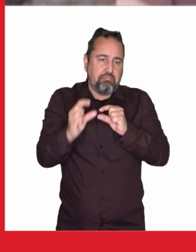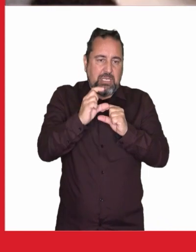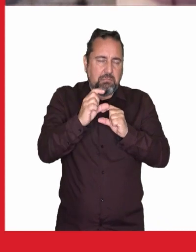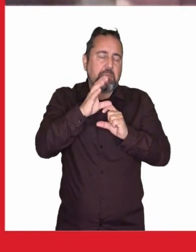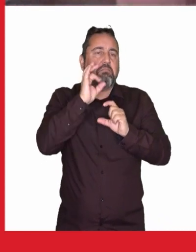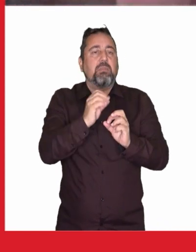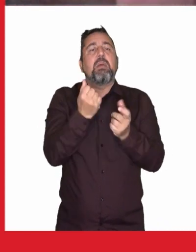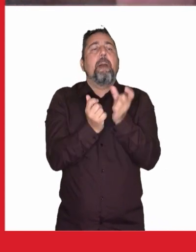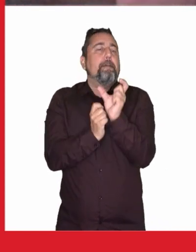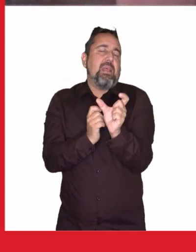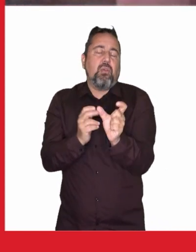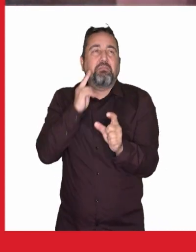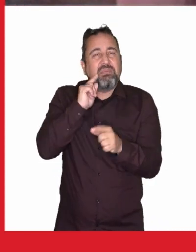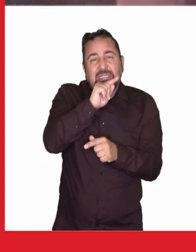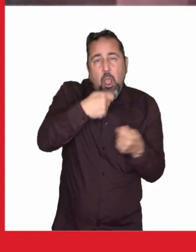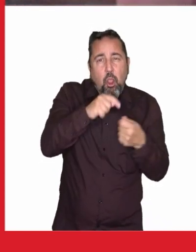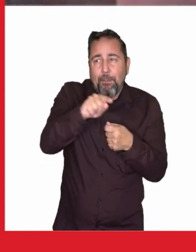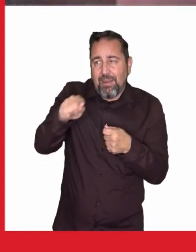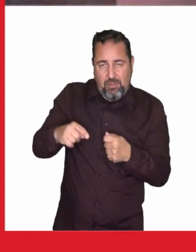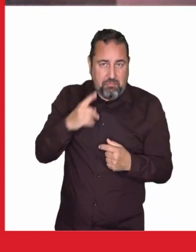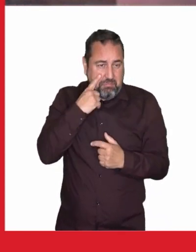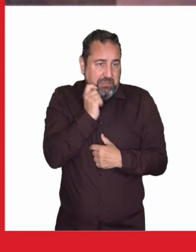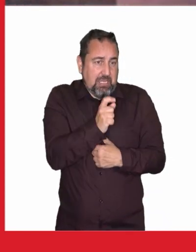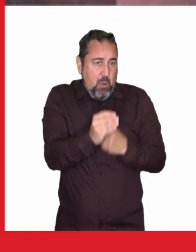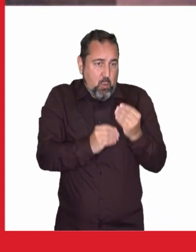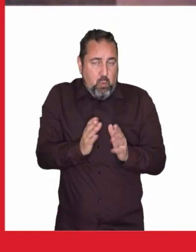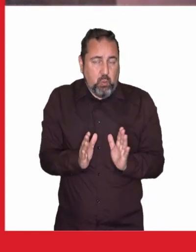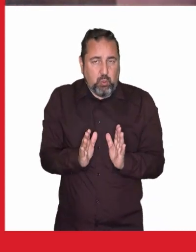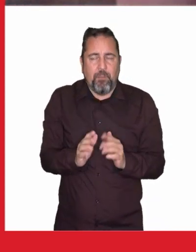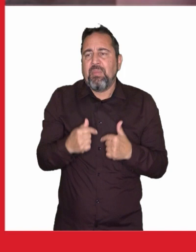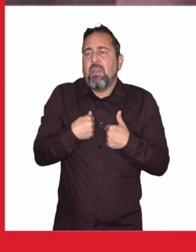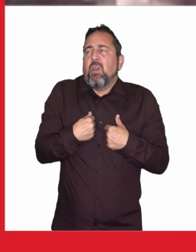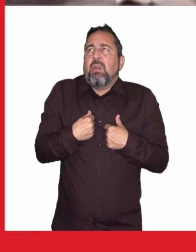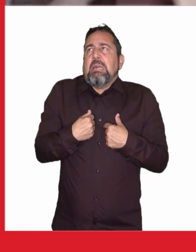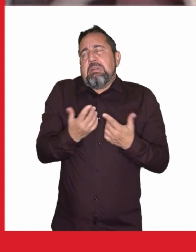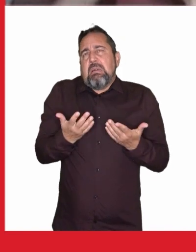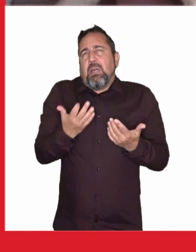por ciento de margen y ese es mi precio. Por ejemplo, esto es muy típico en los comercios. ¿Vale?